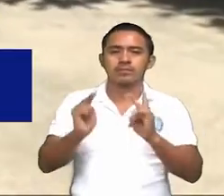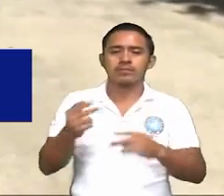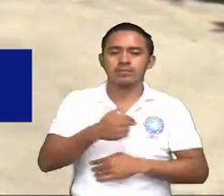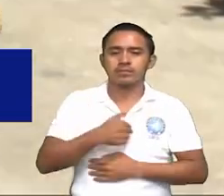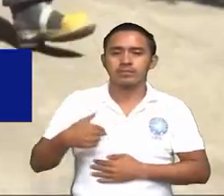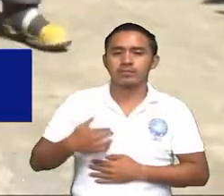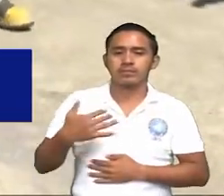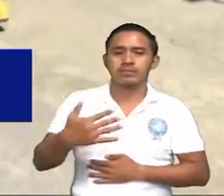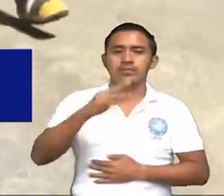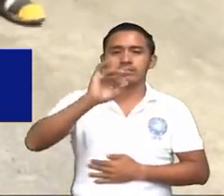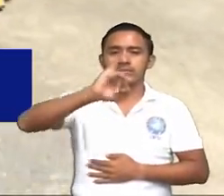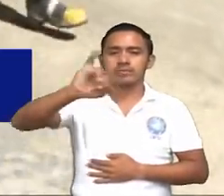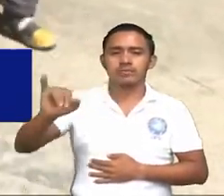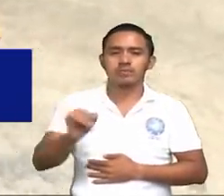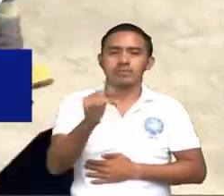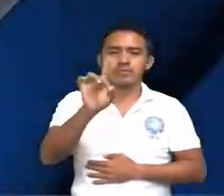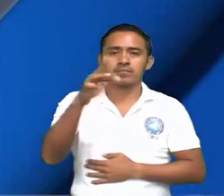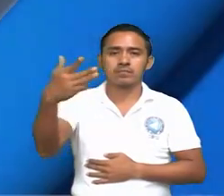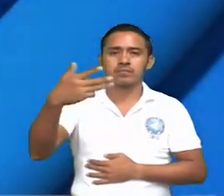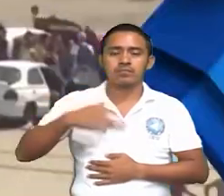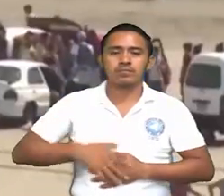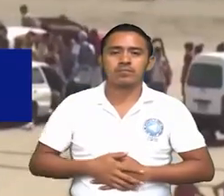realizarse este 19 de septiembre.